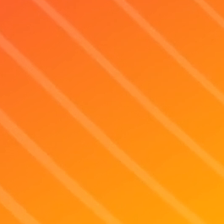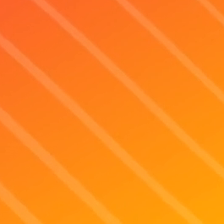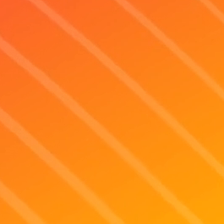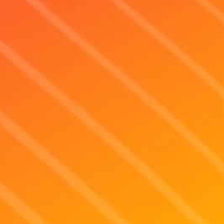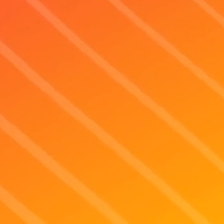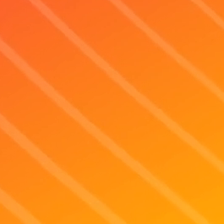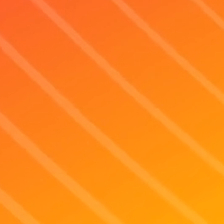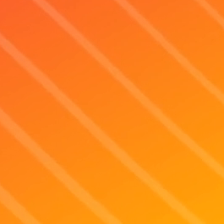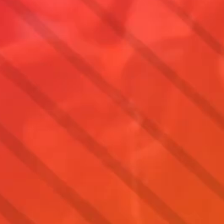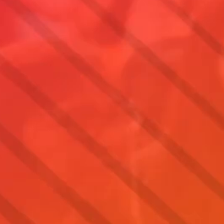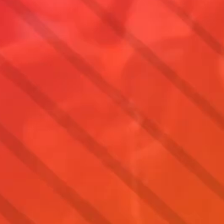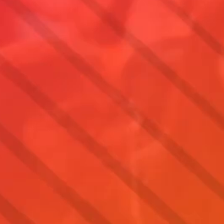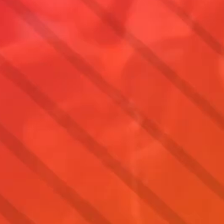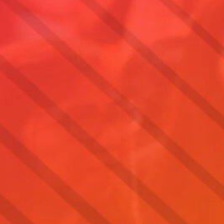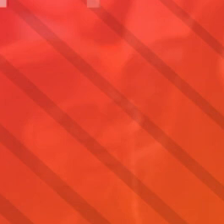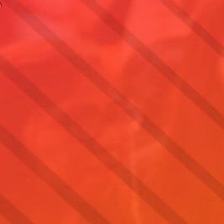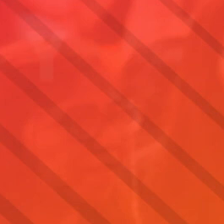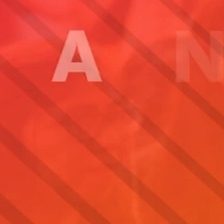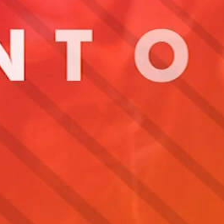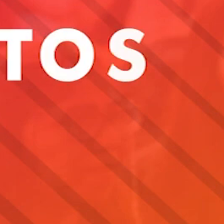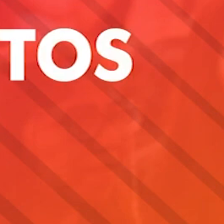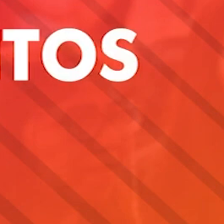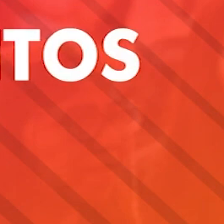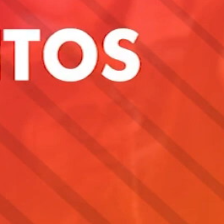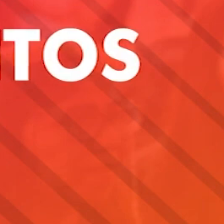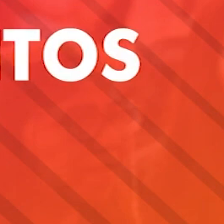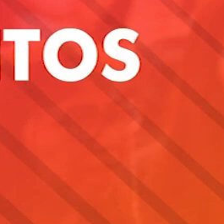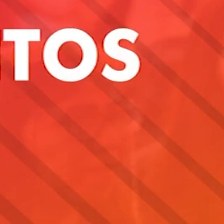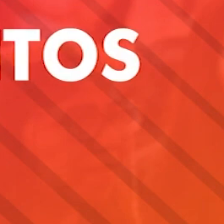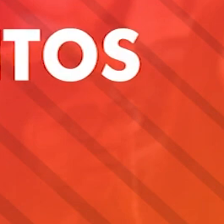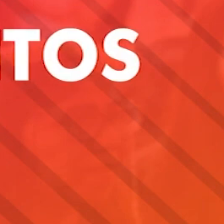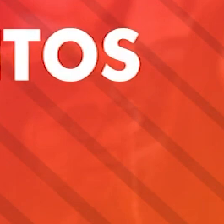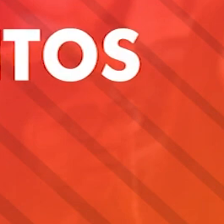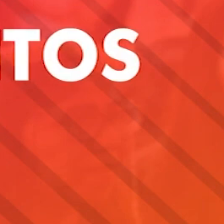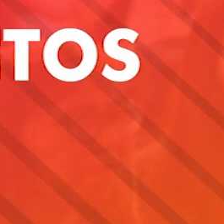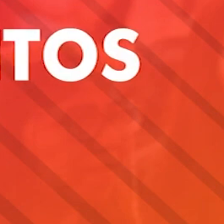edificando a la comunidad cristiana. Profeta Marjorie Santos, en Portadoras de su Gloria.